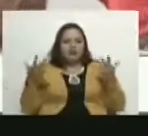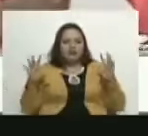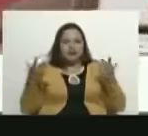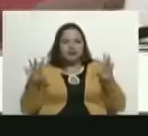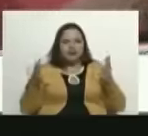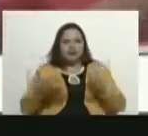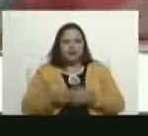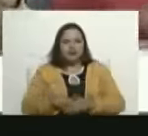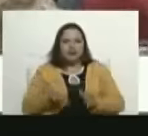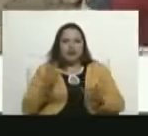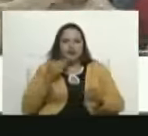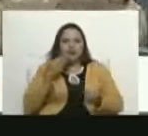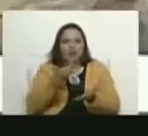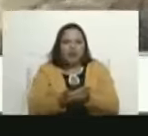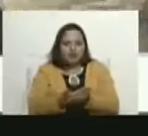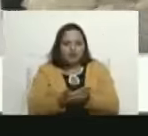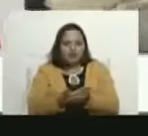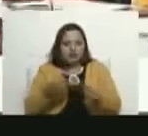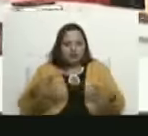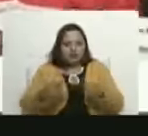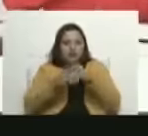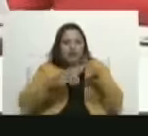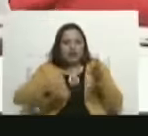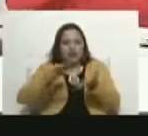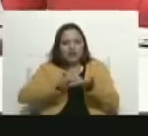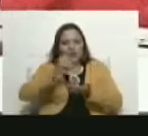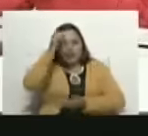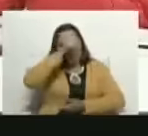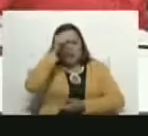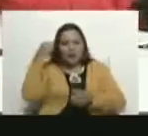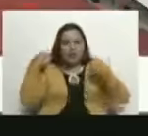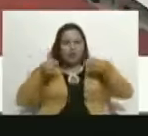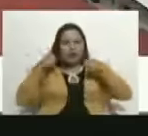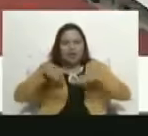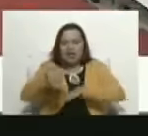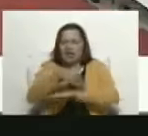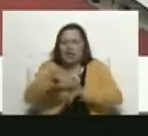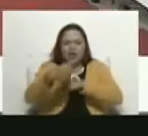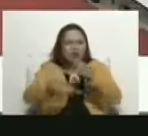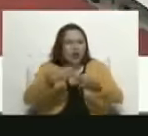Bueno, muchísimas gracias. Nos vemos el domingo en el simulacro y en la calle todos estos días,